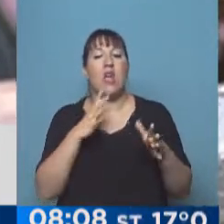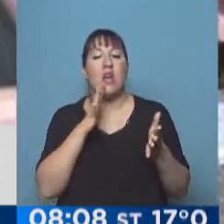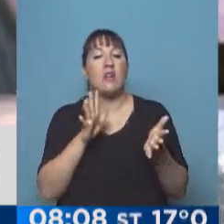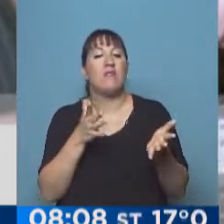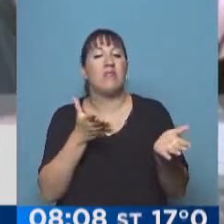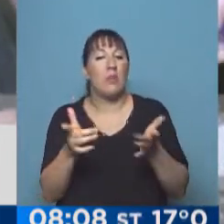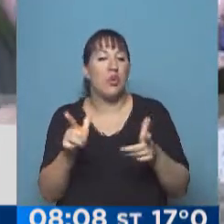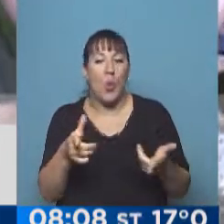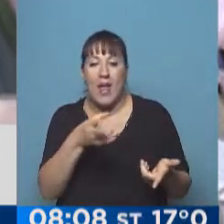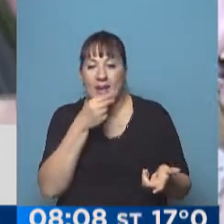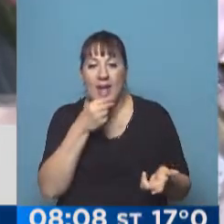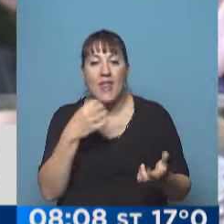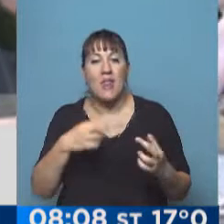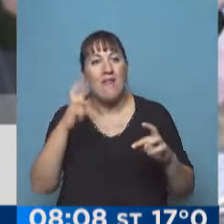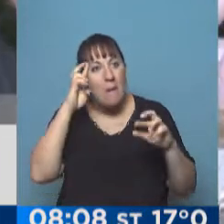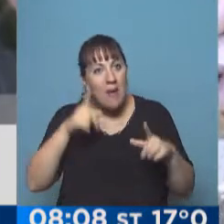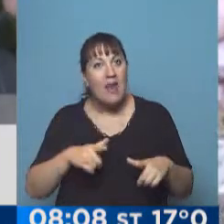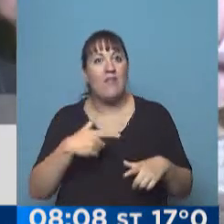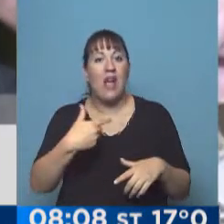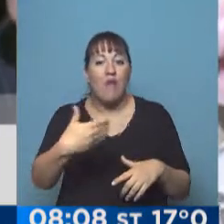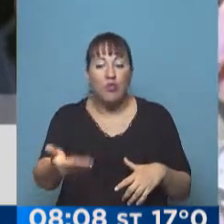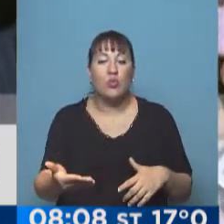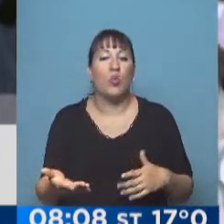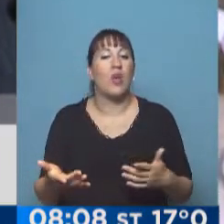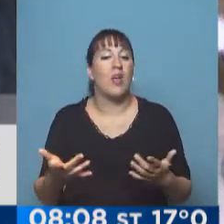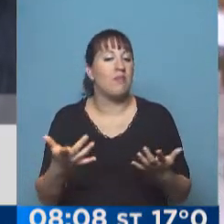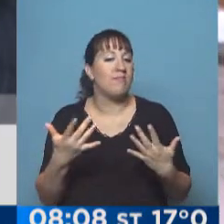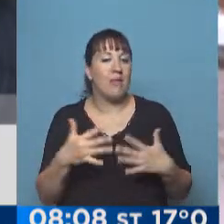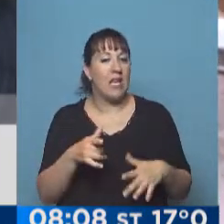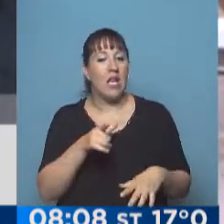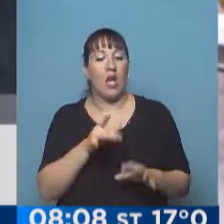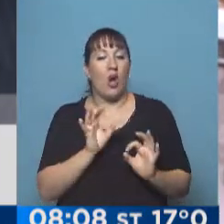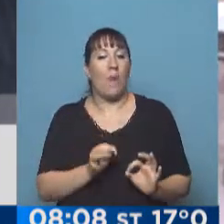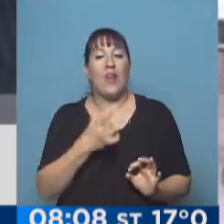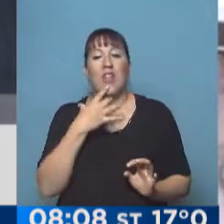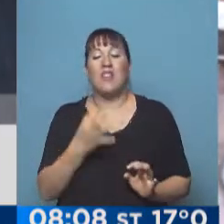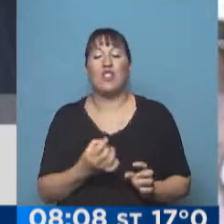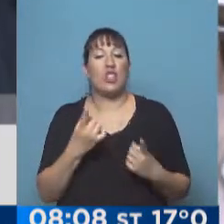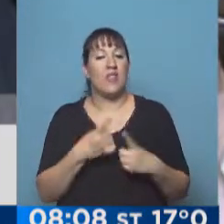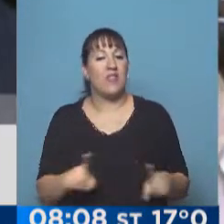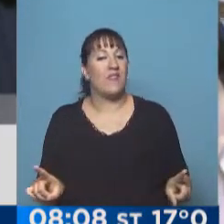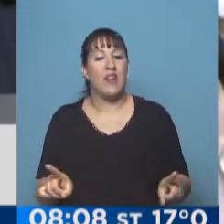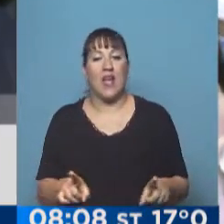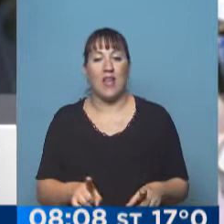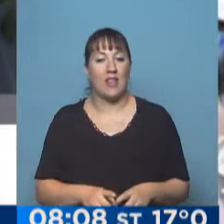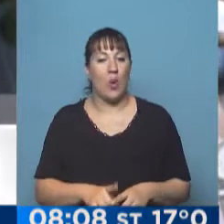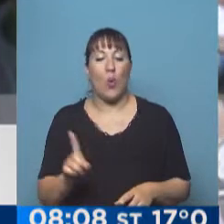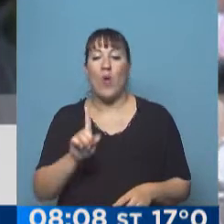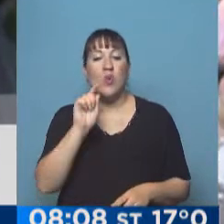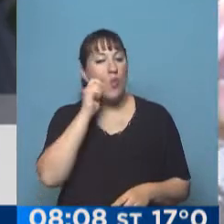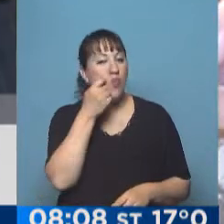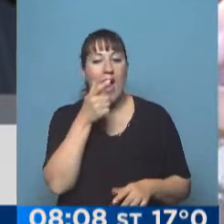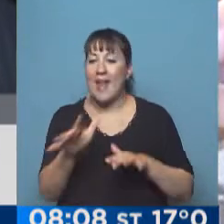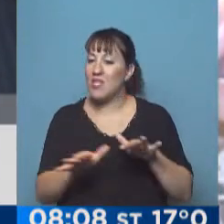no existen y que habrá que planificar los a futuro entonces es toda una decisión de otra característica no es feliz no es buena la